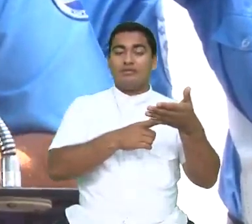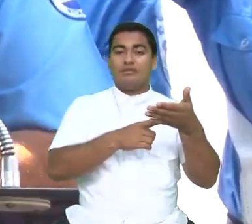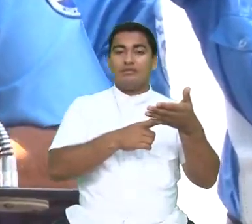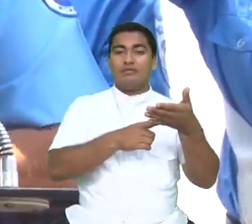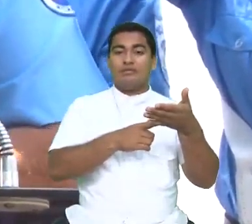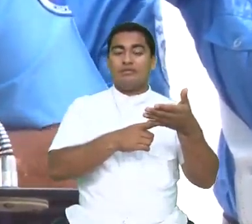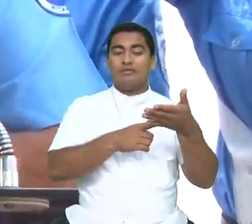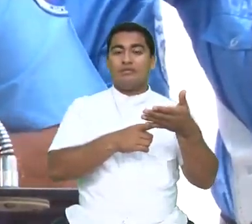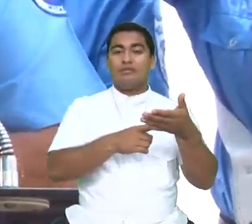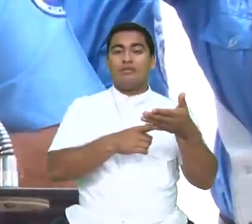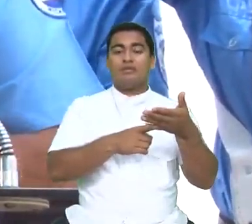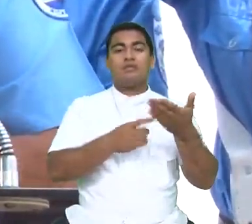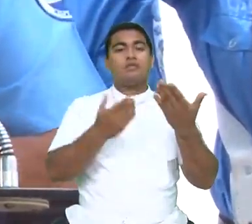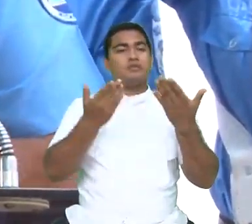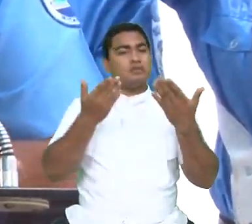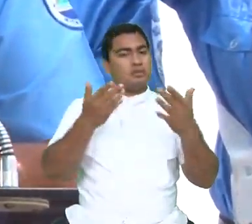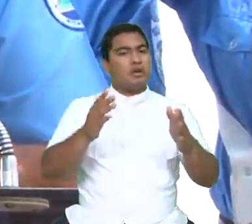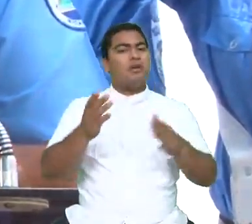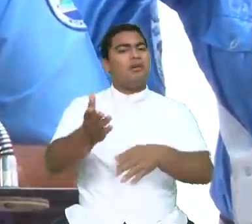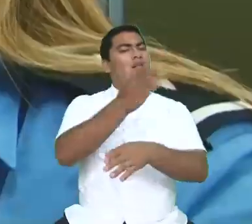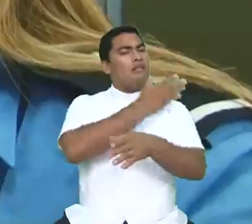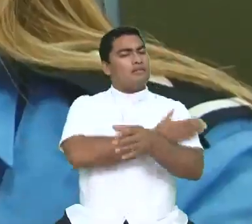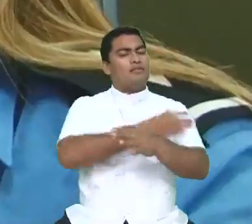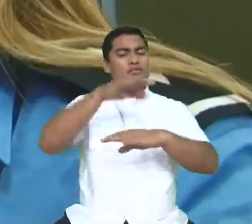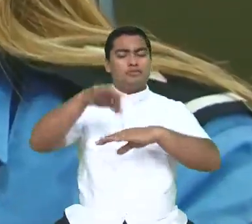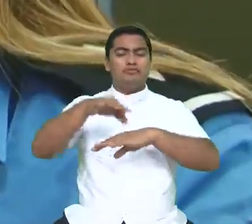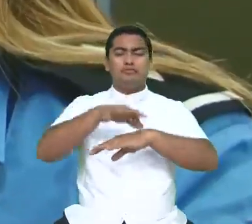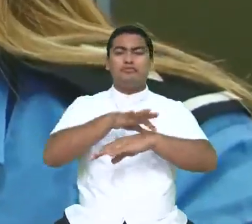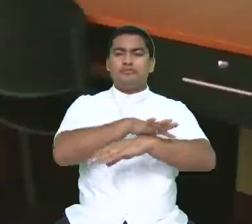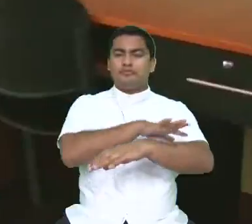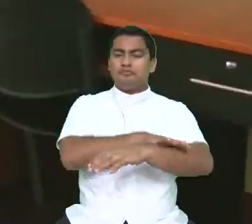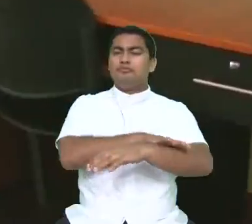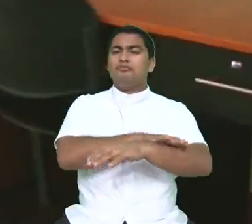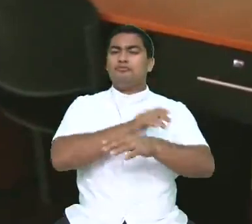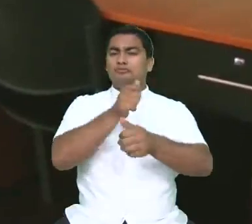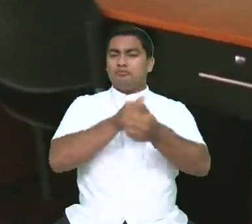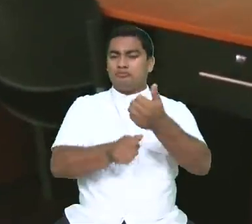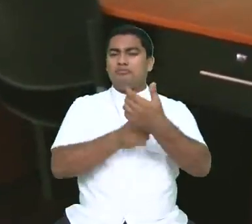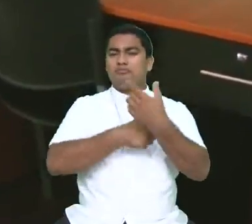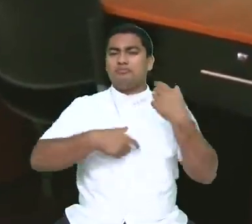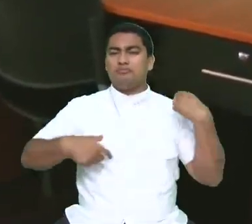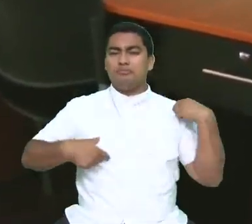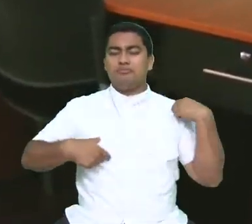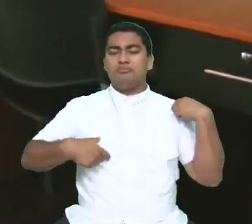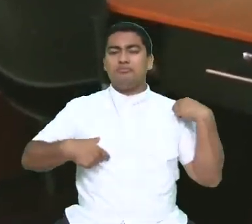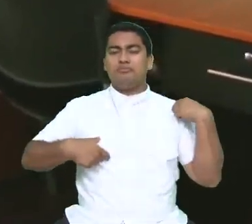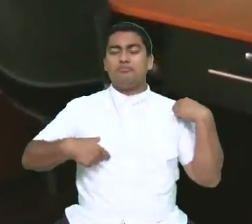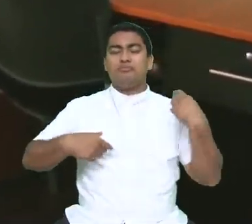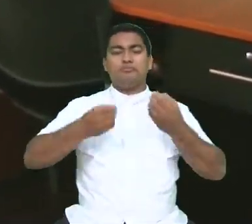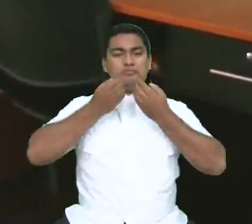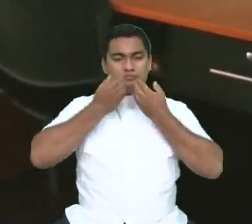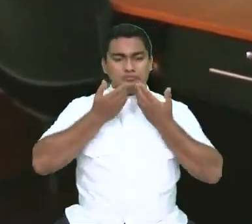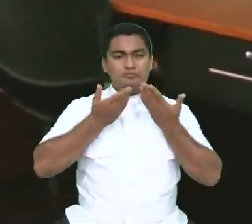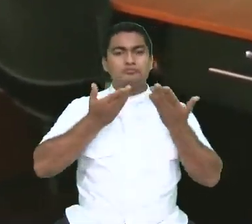tal como lo ha anunciado nuestra vicepresidenta de la República de Nicaragua, compañera Rosario Murillo Zambrana,